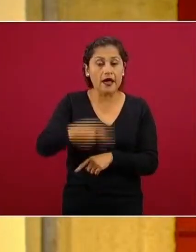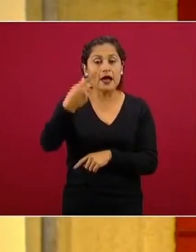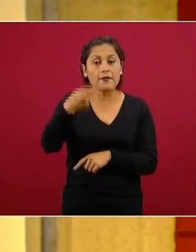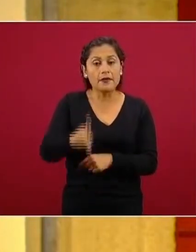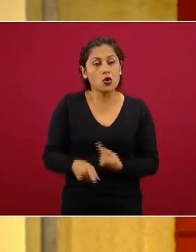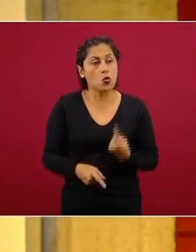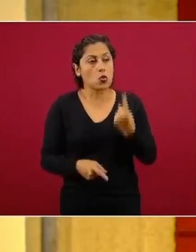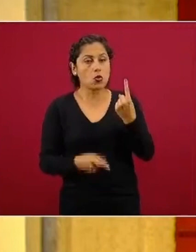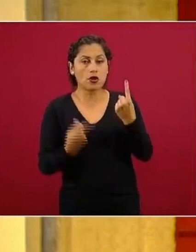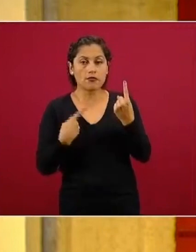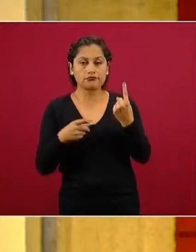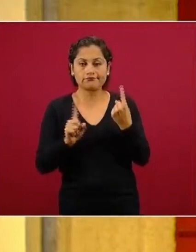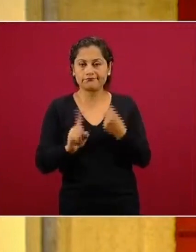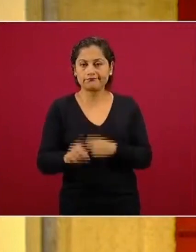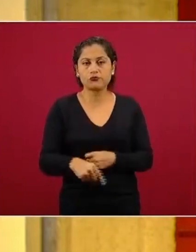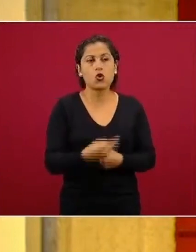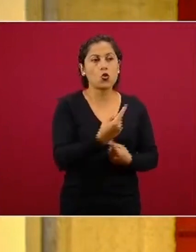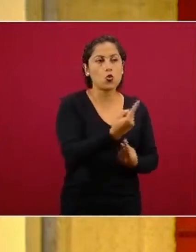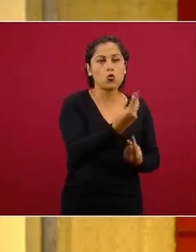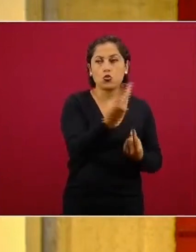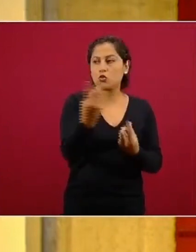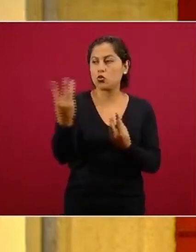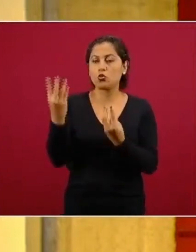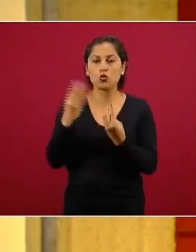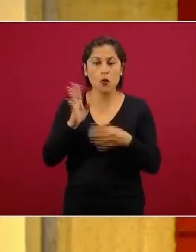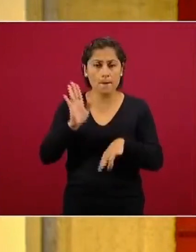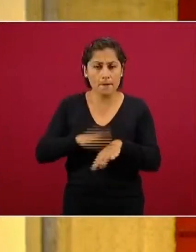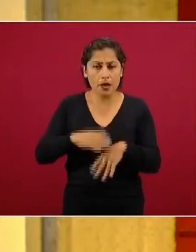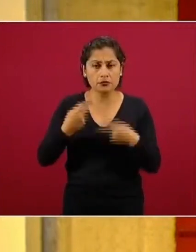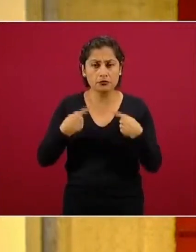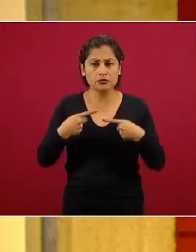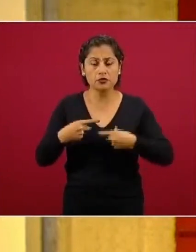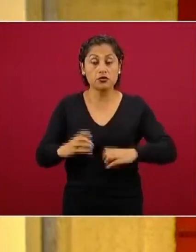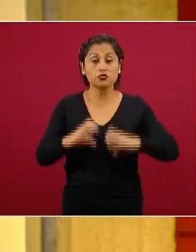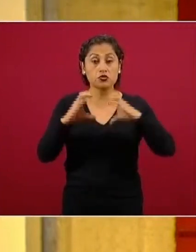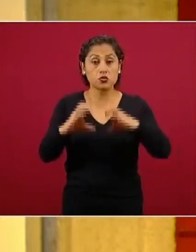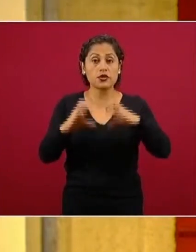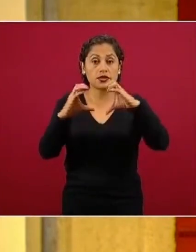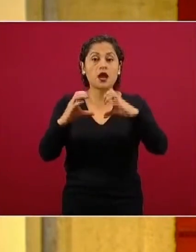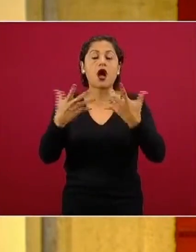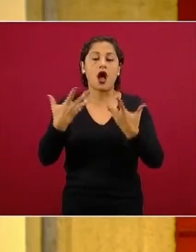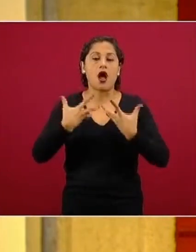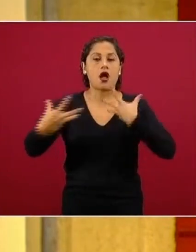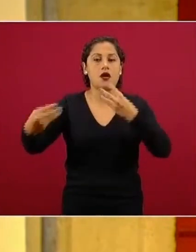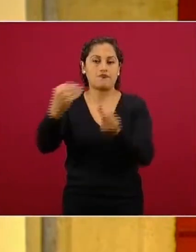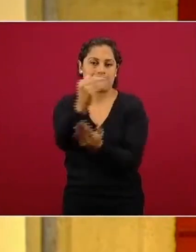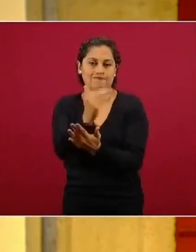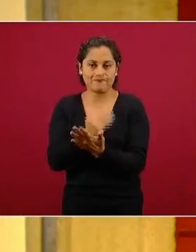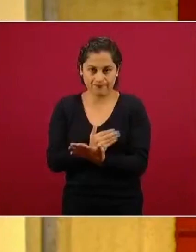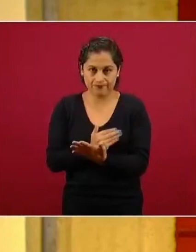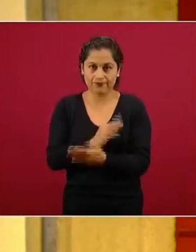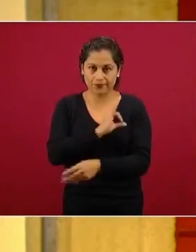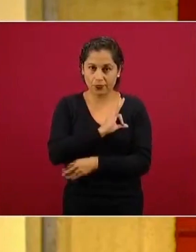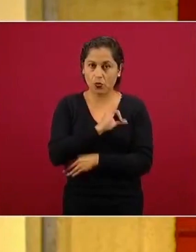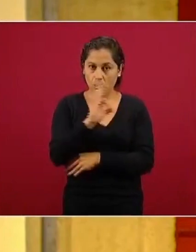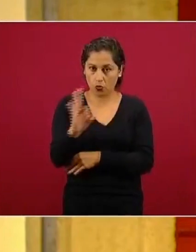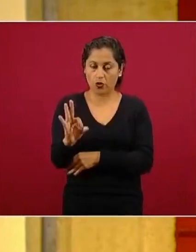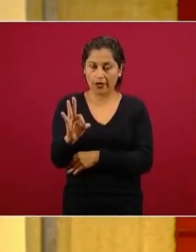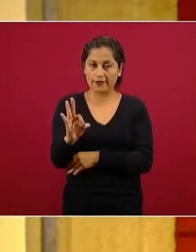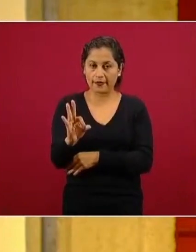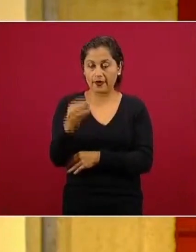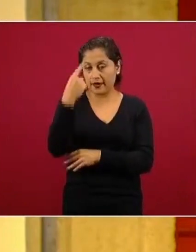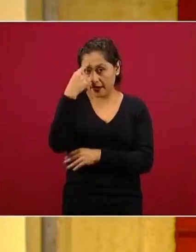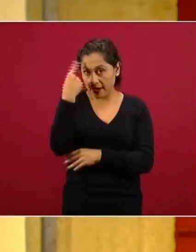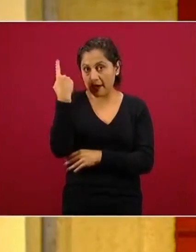lo hacen, puede tener un impacto muy positivo para reducir el número de contagios y eventualmente agotar